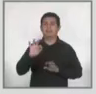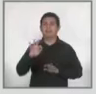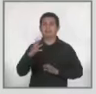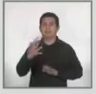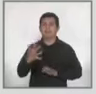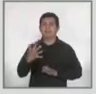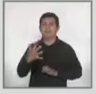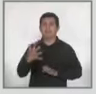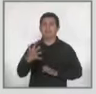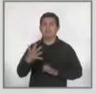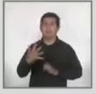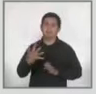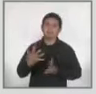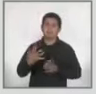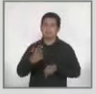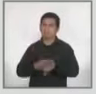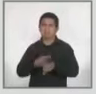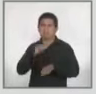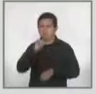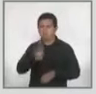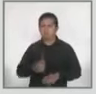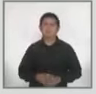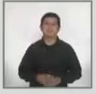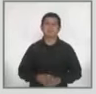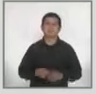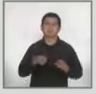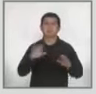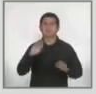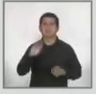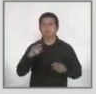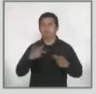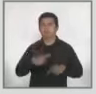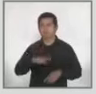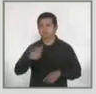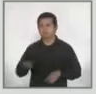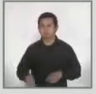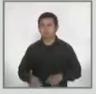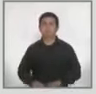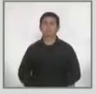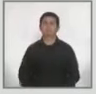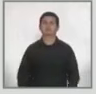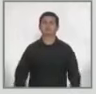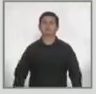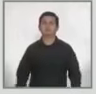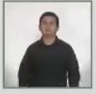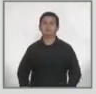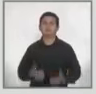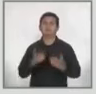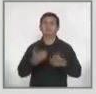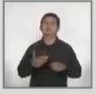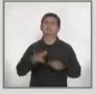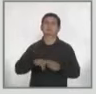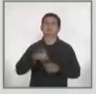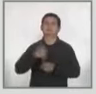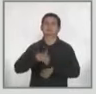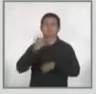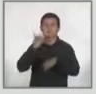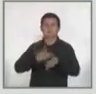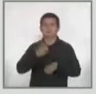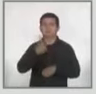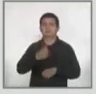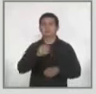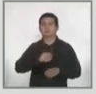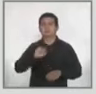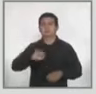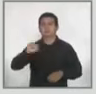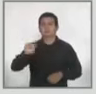845 están negativos y 90 defunciones. En la jurisdicción sanitaria número 6,